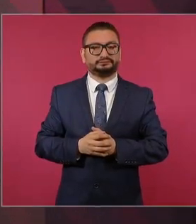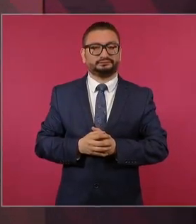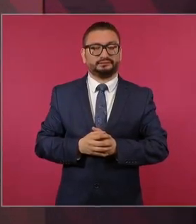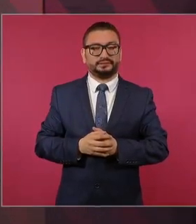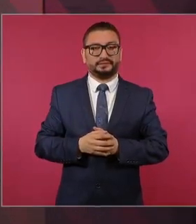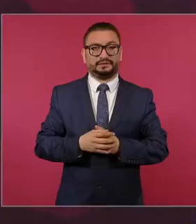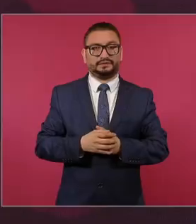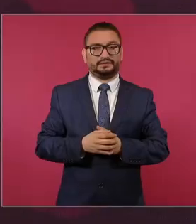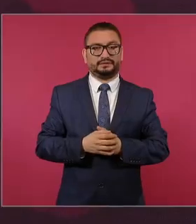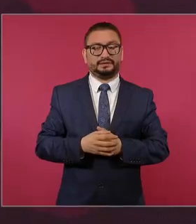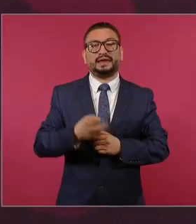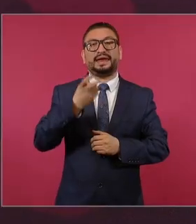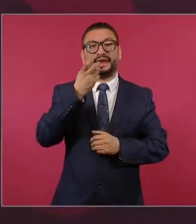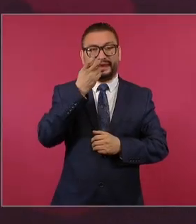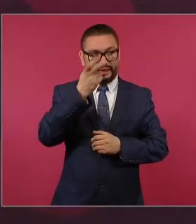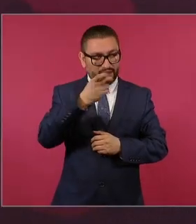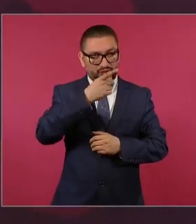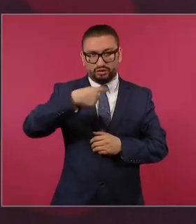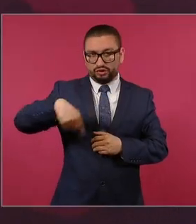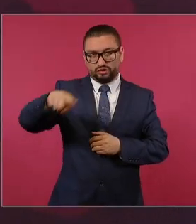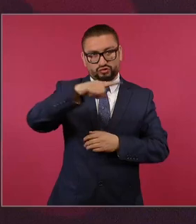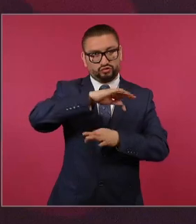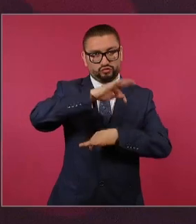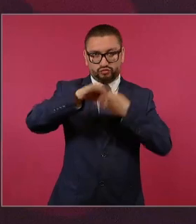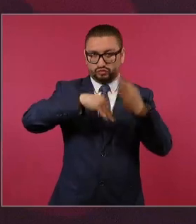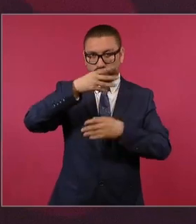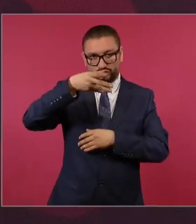Esa es una lección.